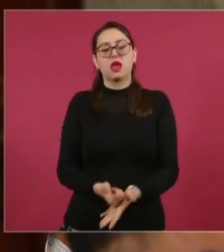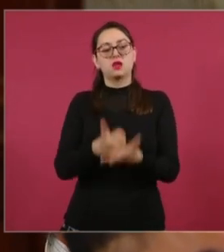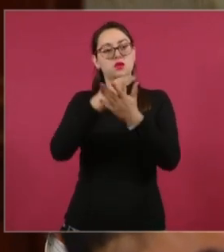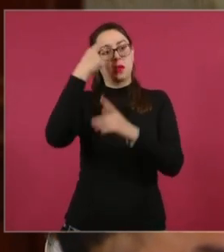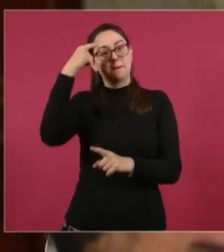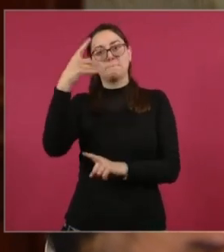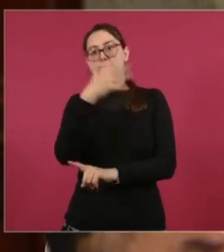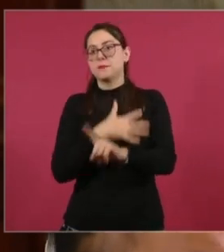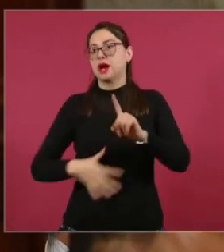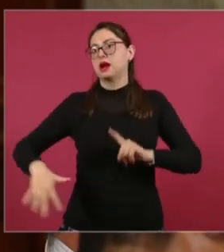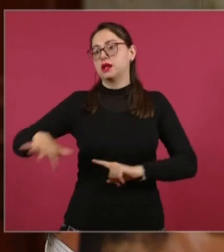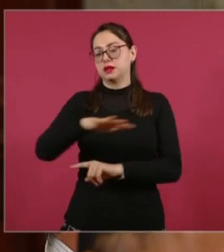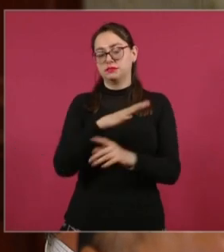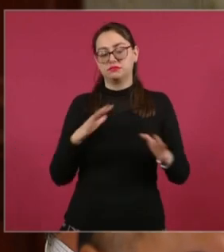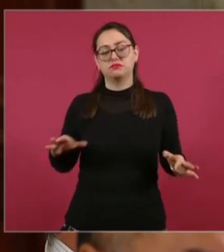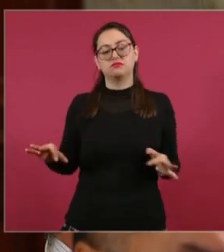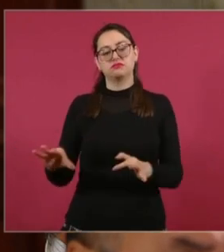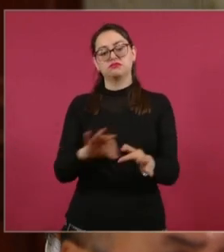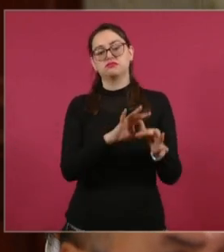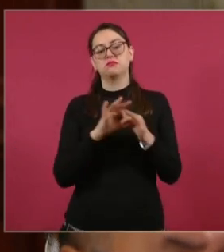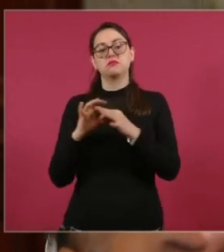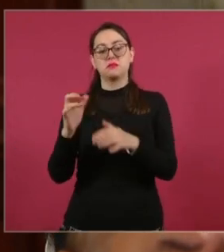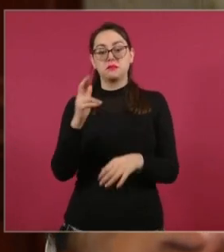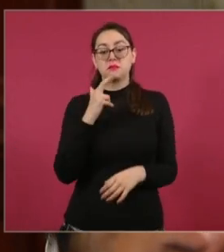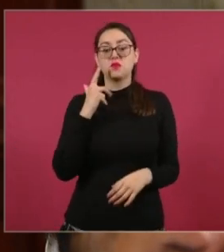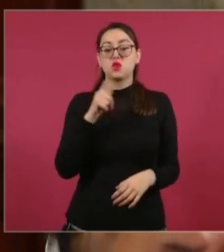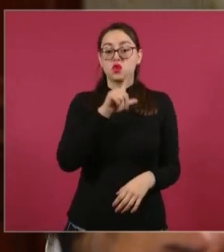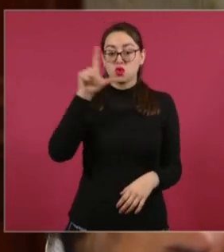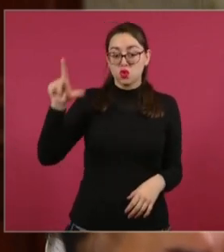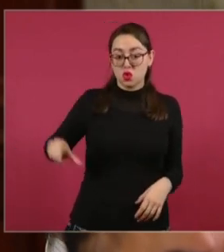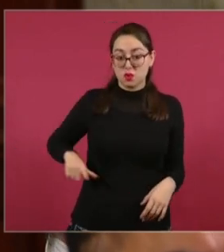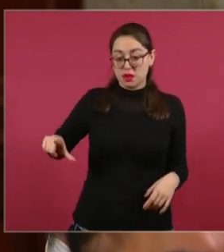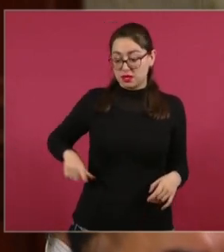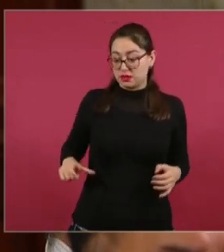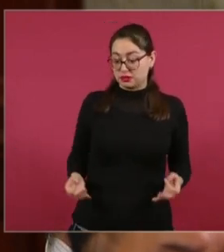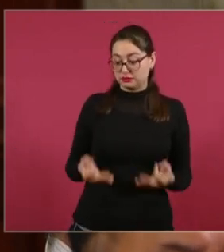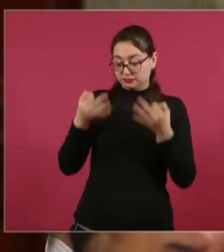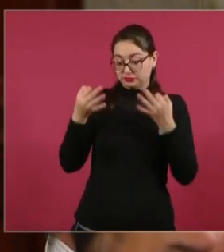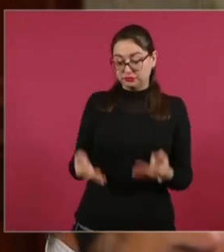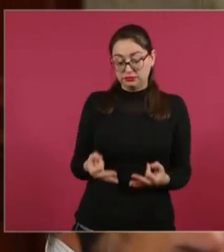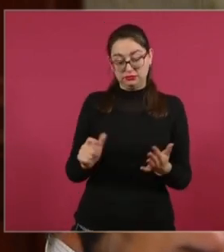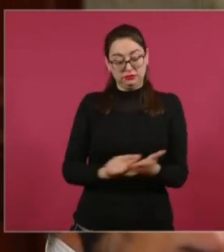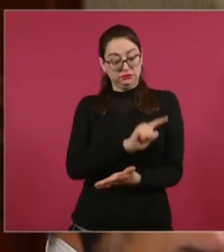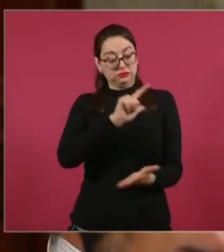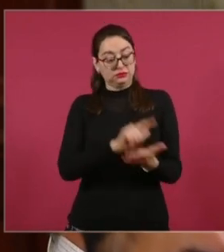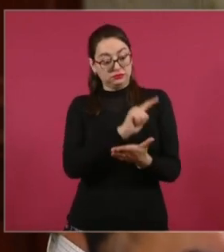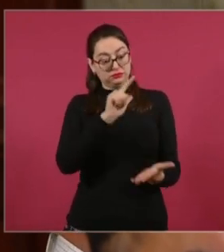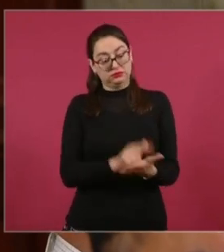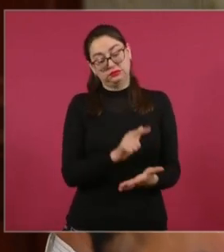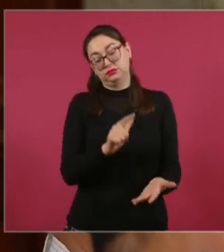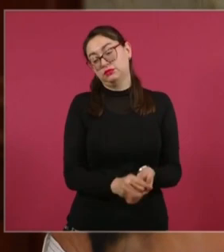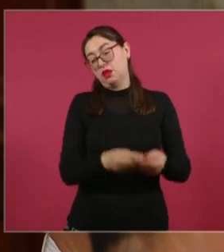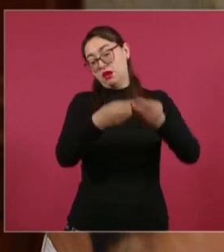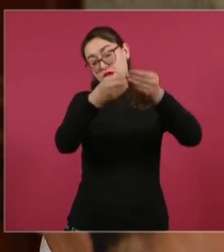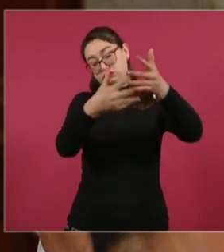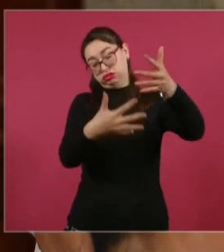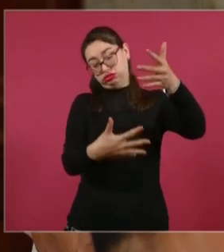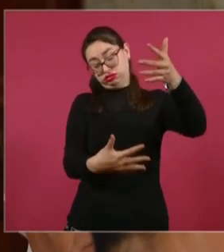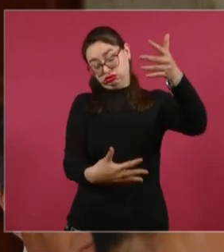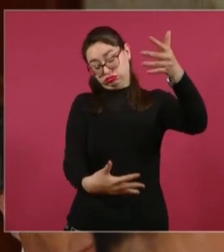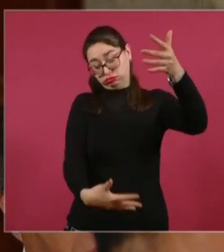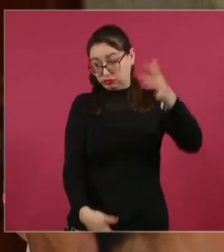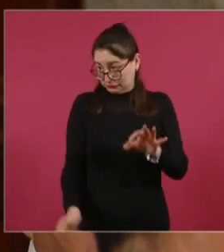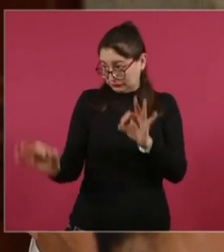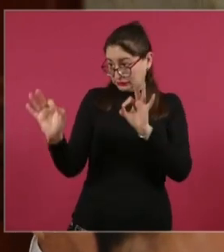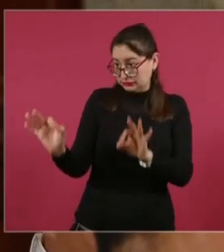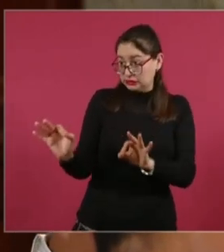saneamiento del tejido social. El buen gobernante no es el que multiplica las leyes al infinito, sino aquel que logra difundir en el